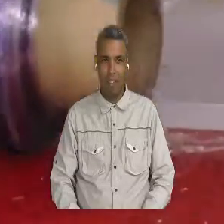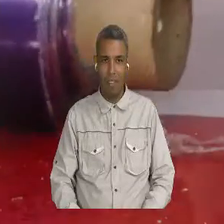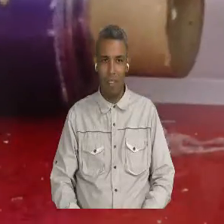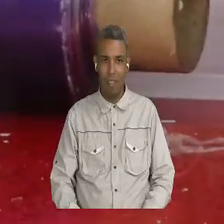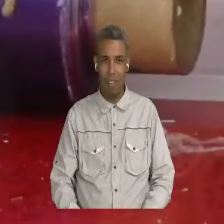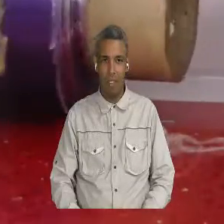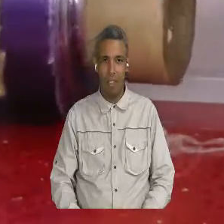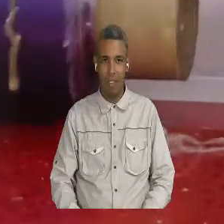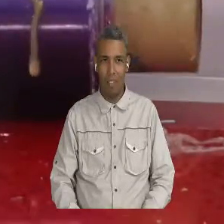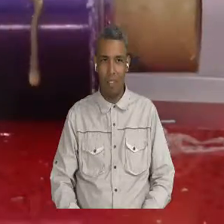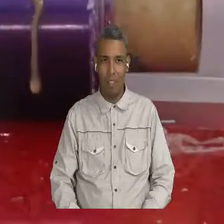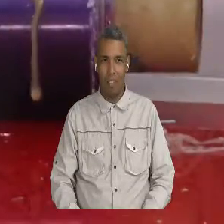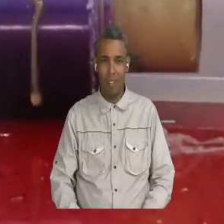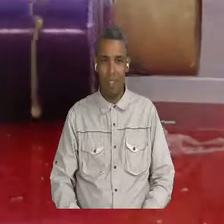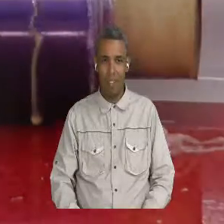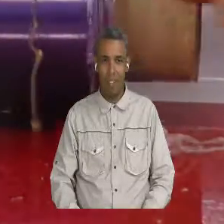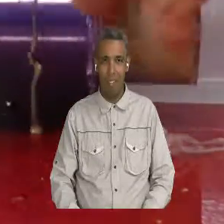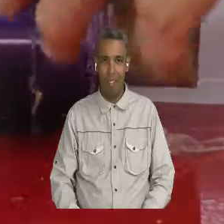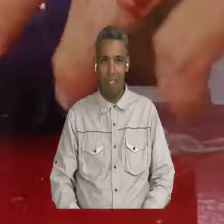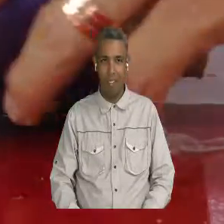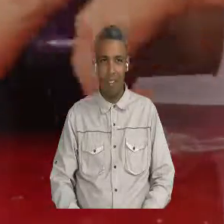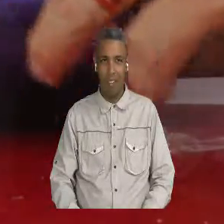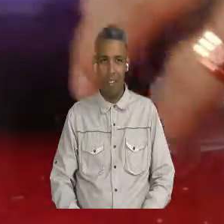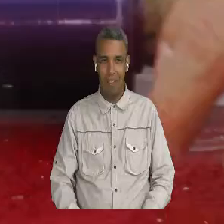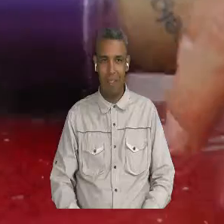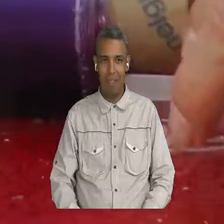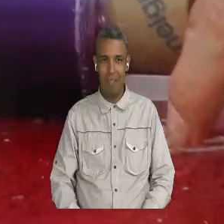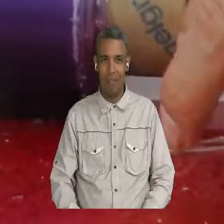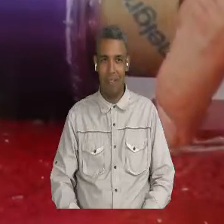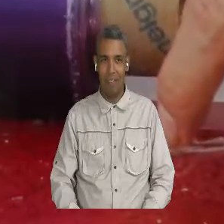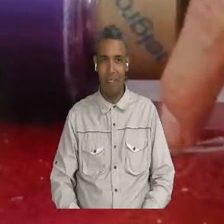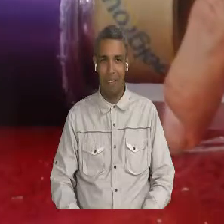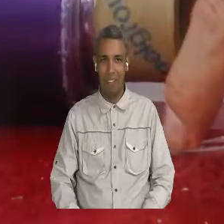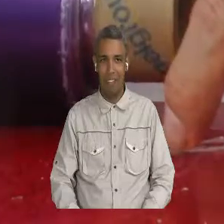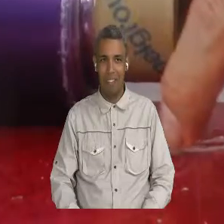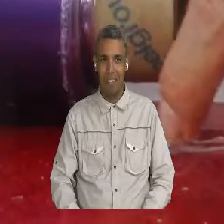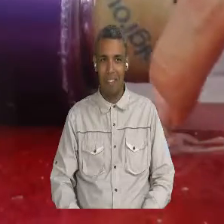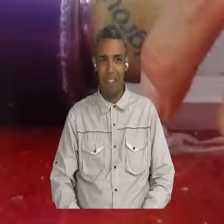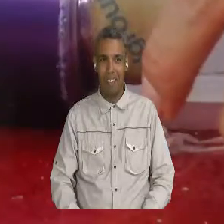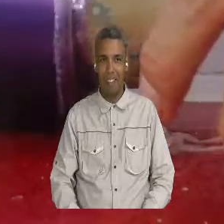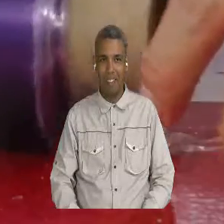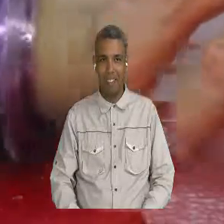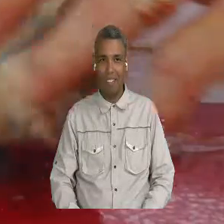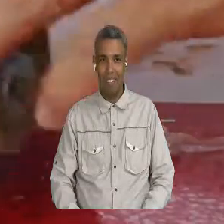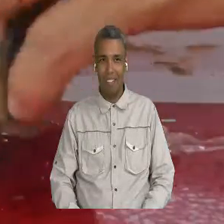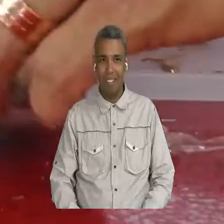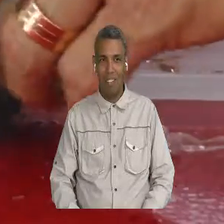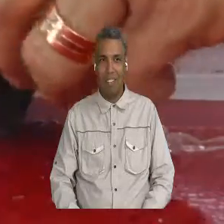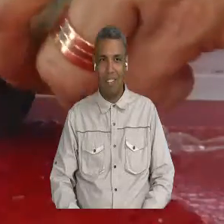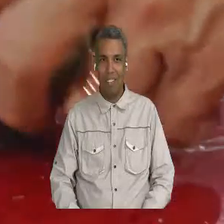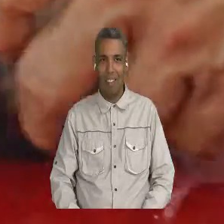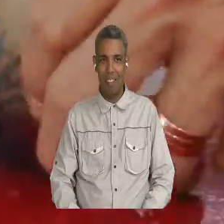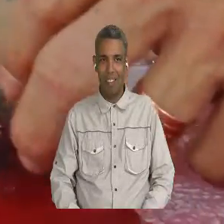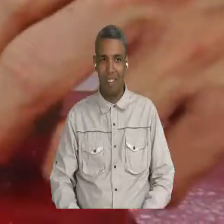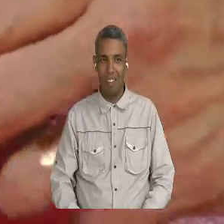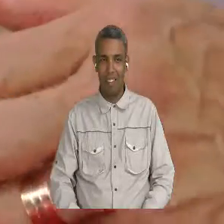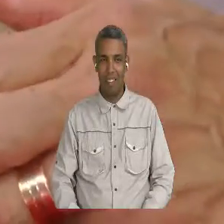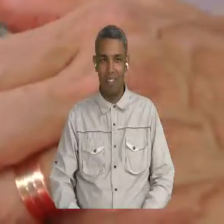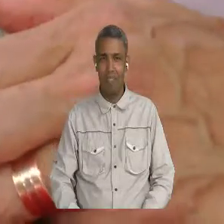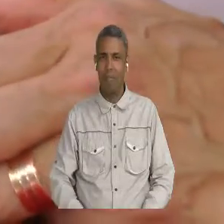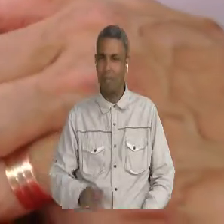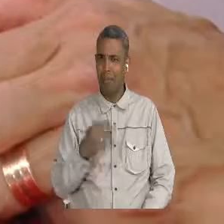Lo levantamos sí. Y lo doblamos acá. Ajá. Se ve complicado, pero no. Ya. Yo creo que en la casa, las amas de casa son